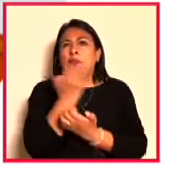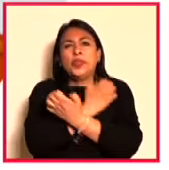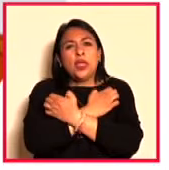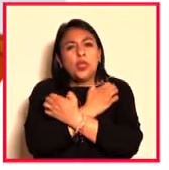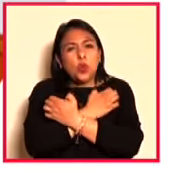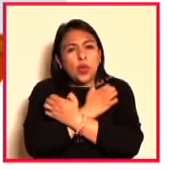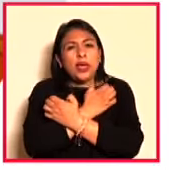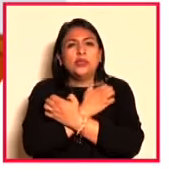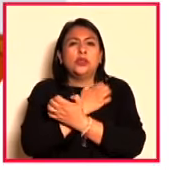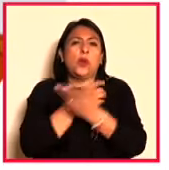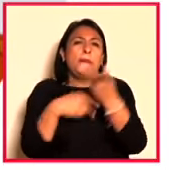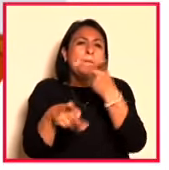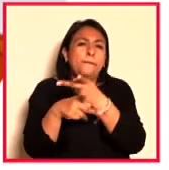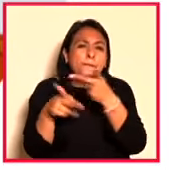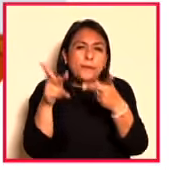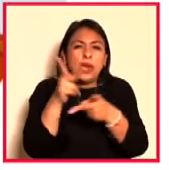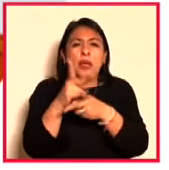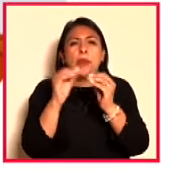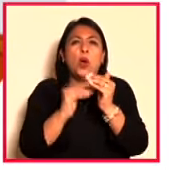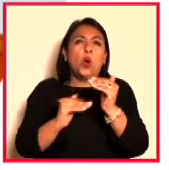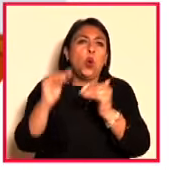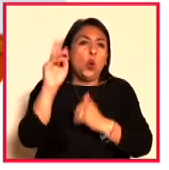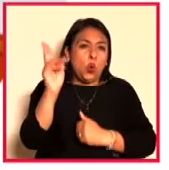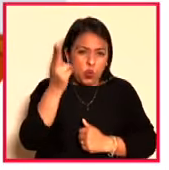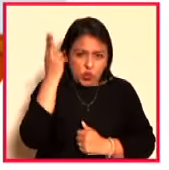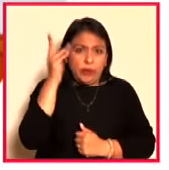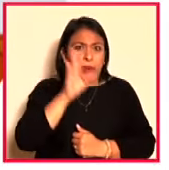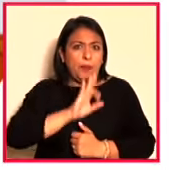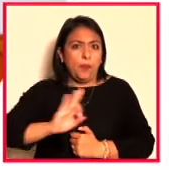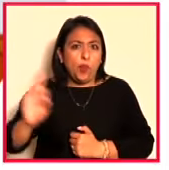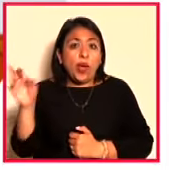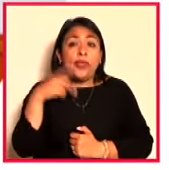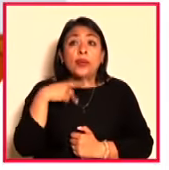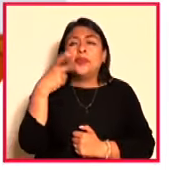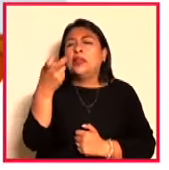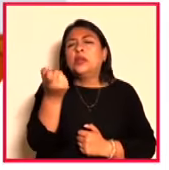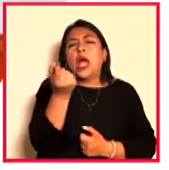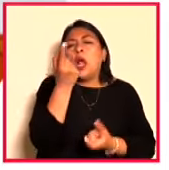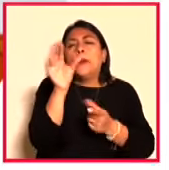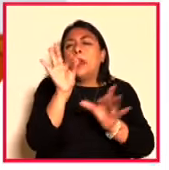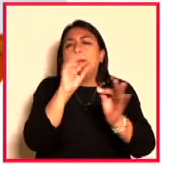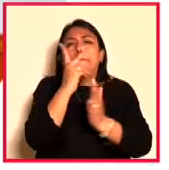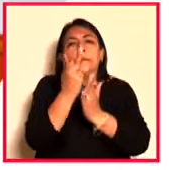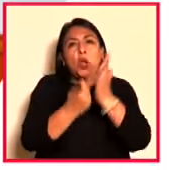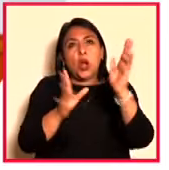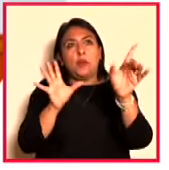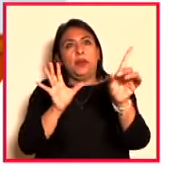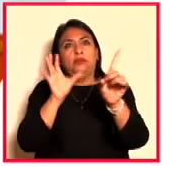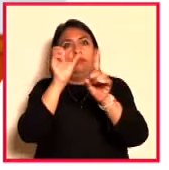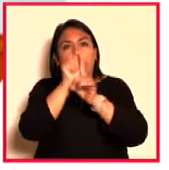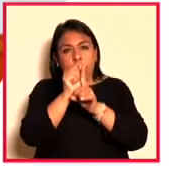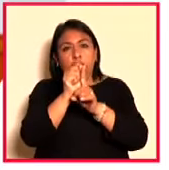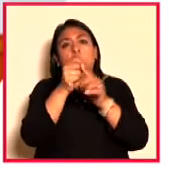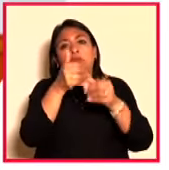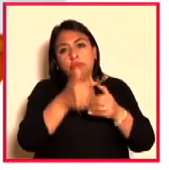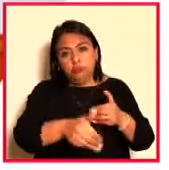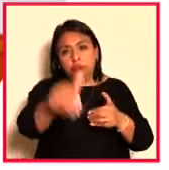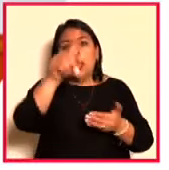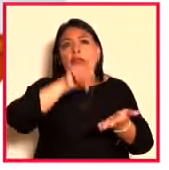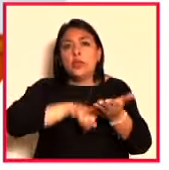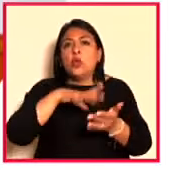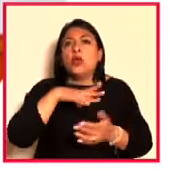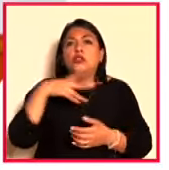nivel de bachillerato y a nivel superior. Estos son solo algunos de los programas y retos que tiene por delante el Instituto